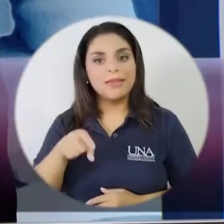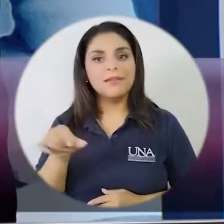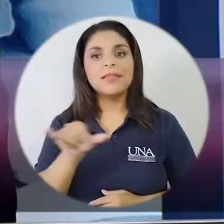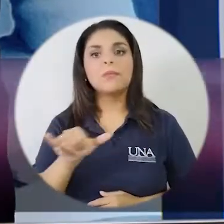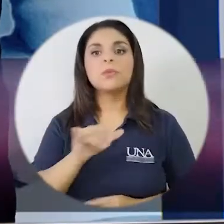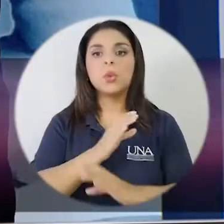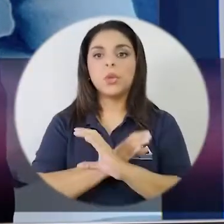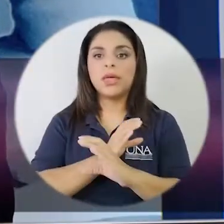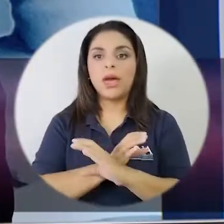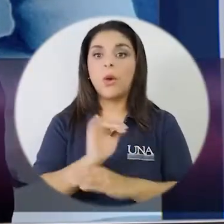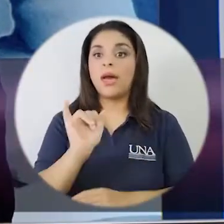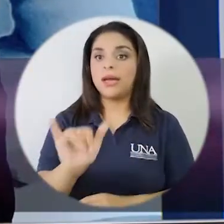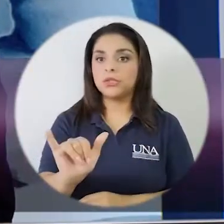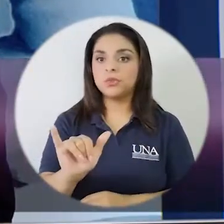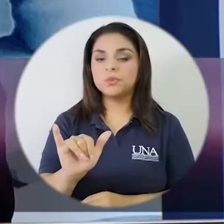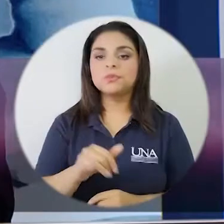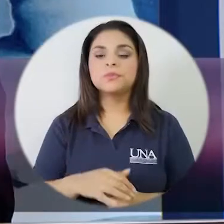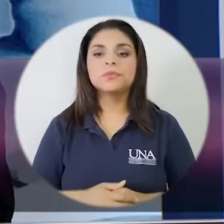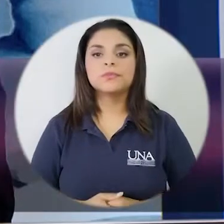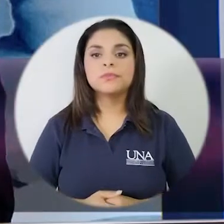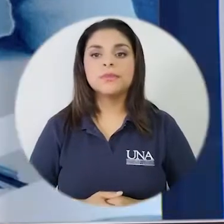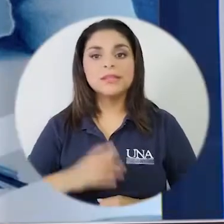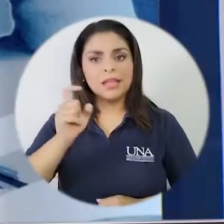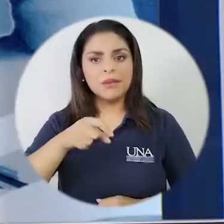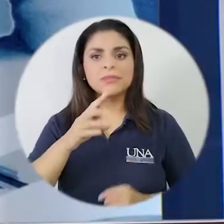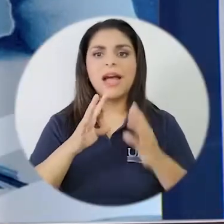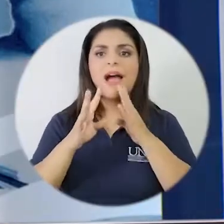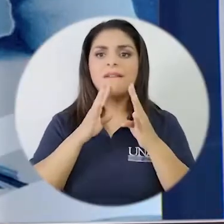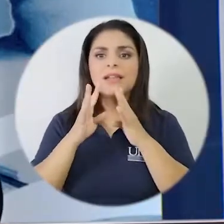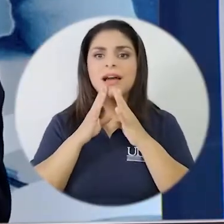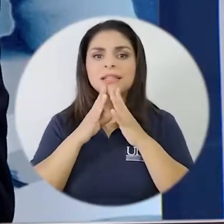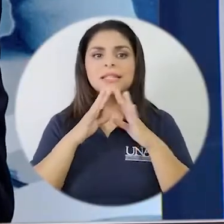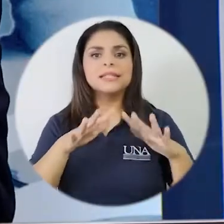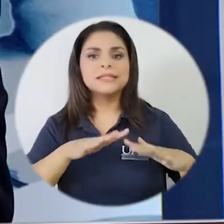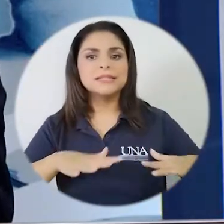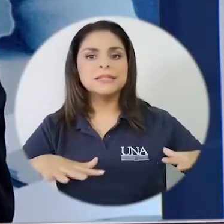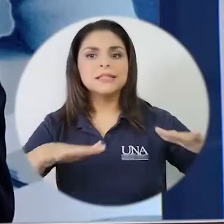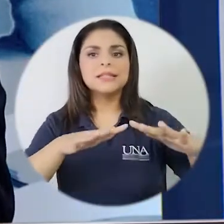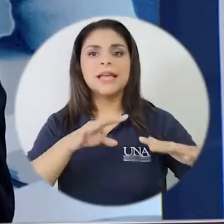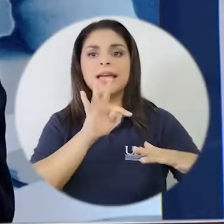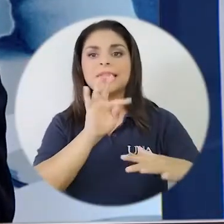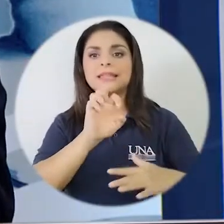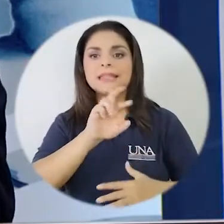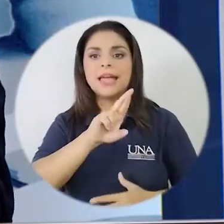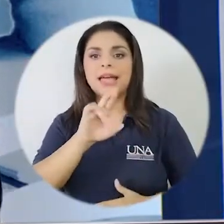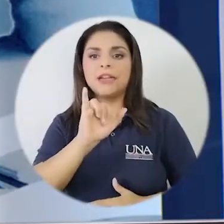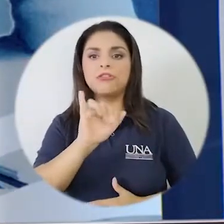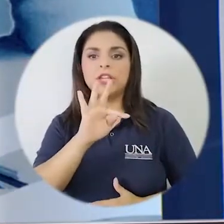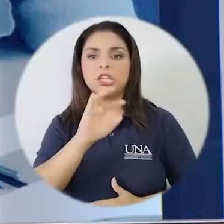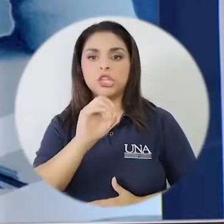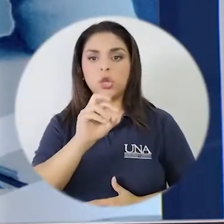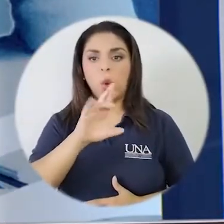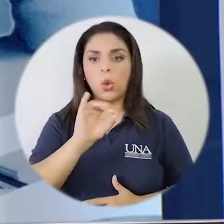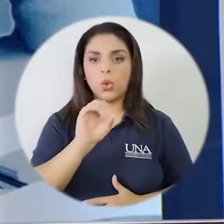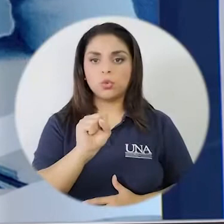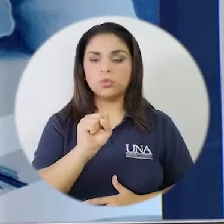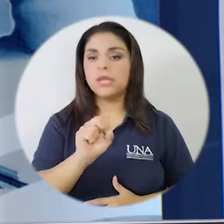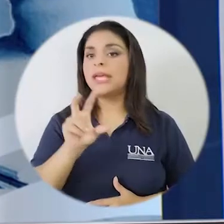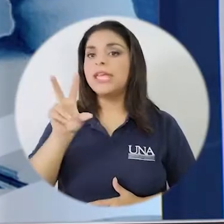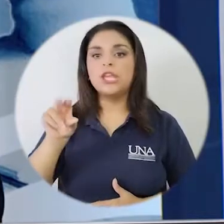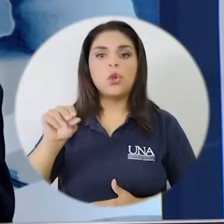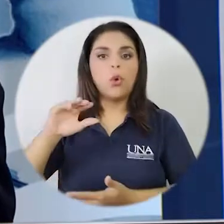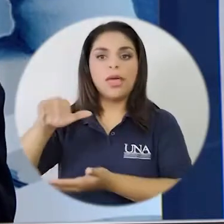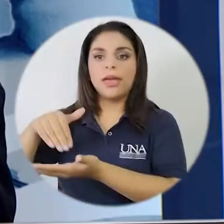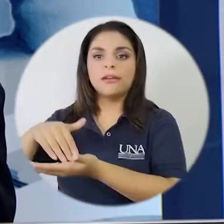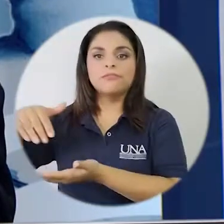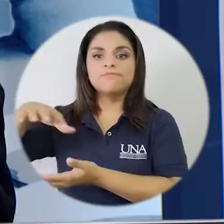en eso hay que tener mucho cuidado. Deberíamos estar hablando ahora de territorios y no de regiones, porque son características propias de